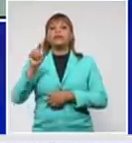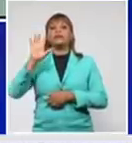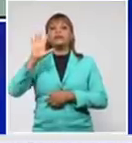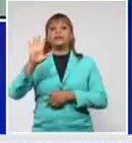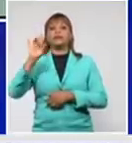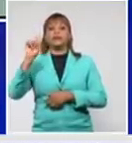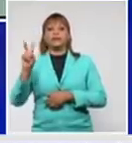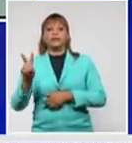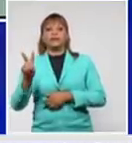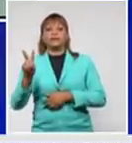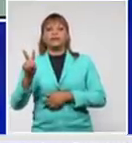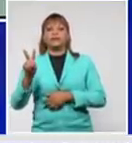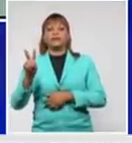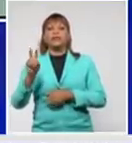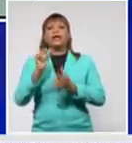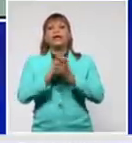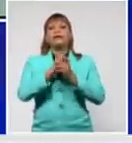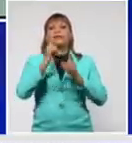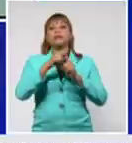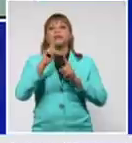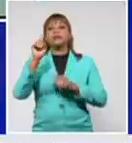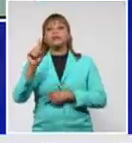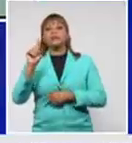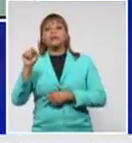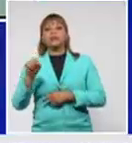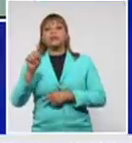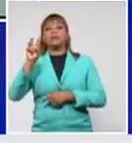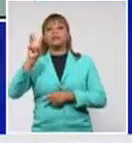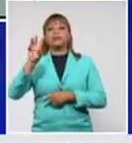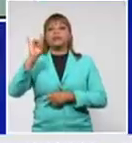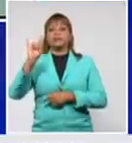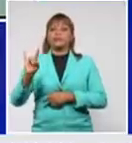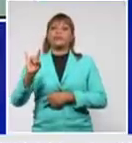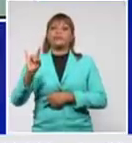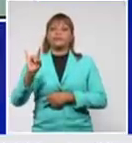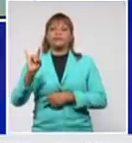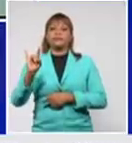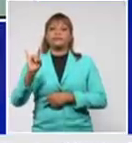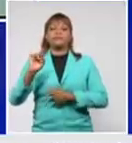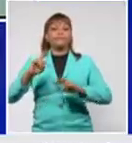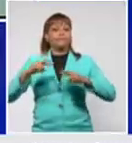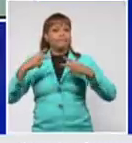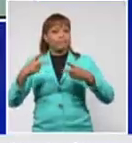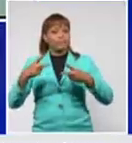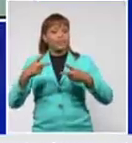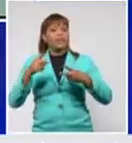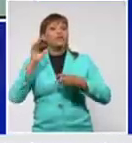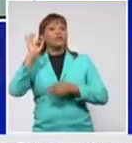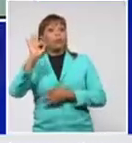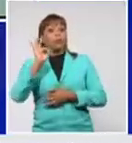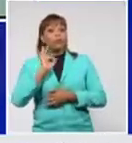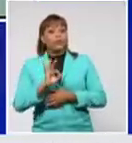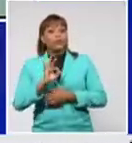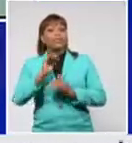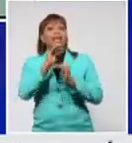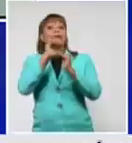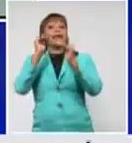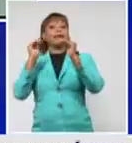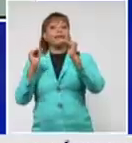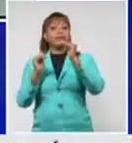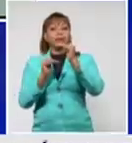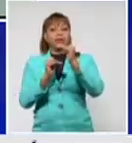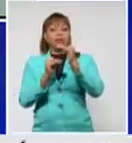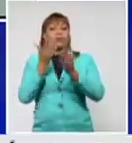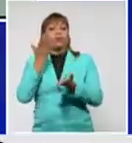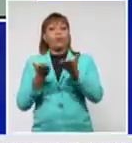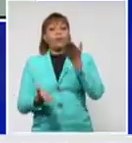0,52 y Matanzas con 1,39. Reitero, son tasas inferiores a las del